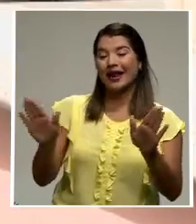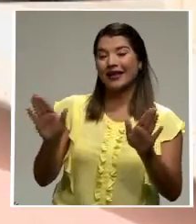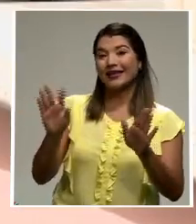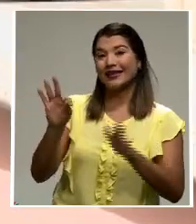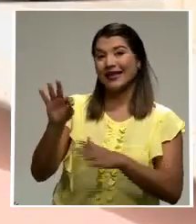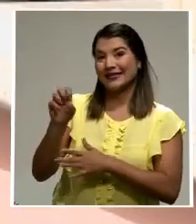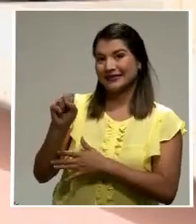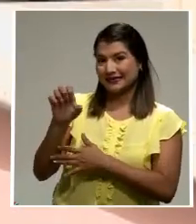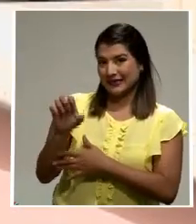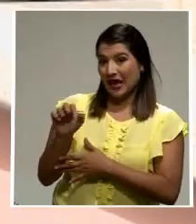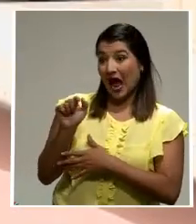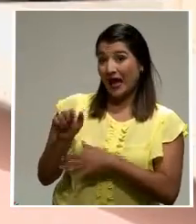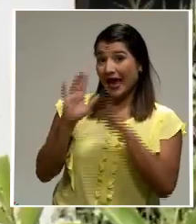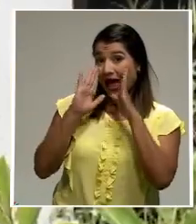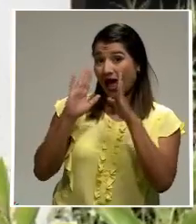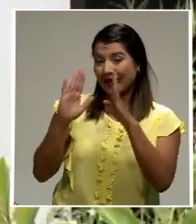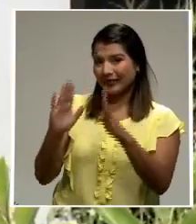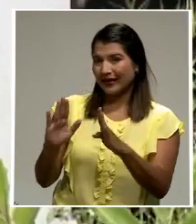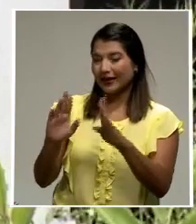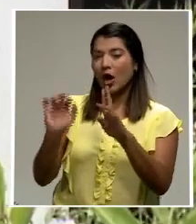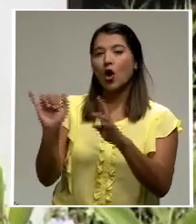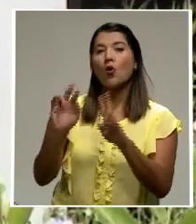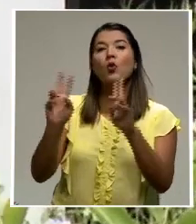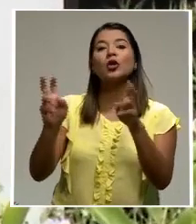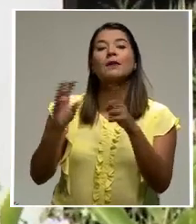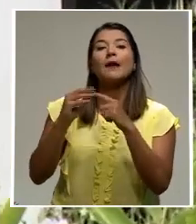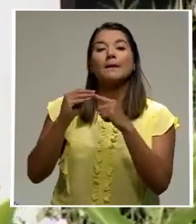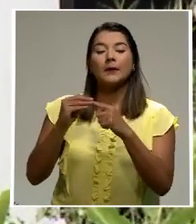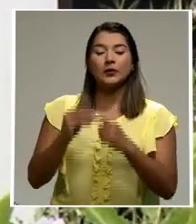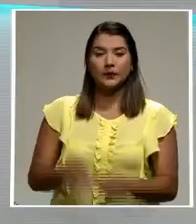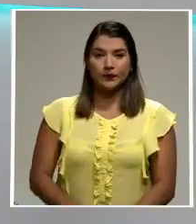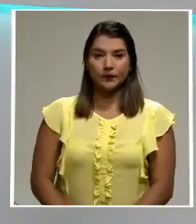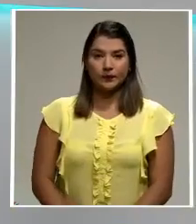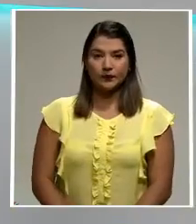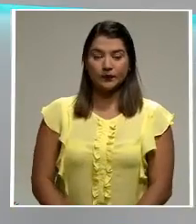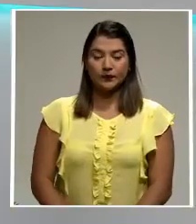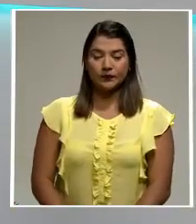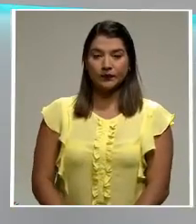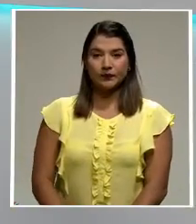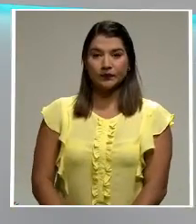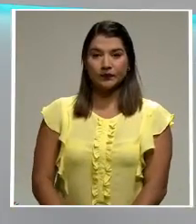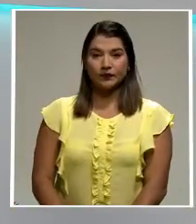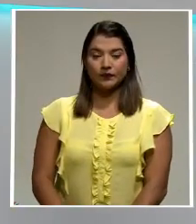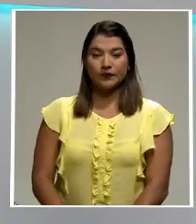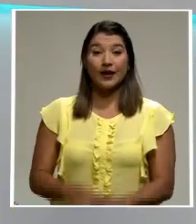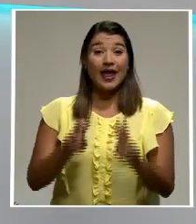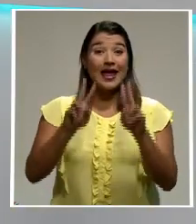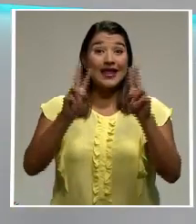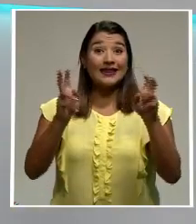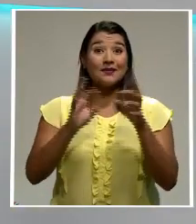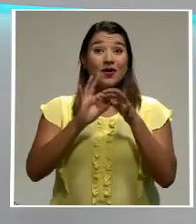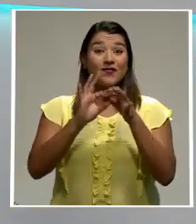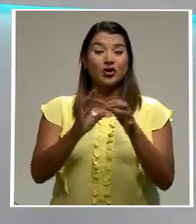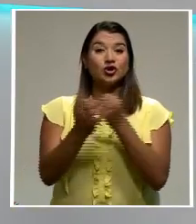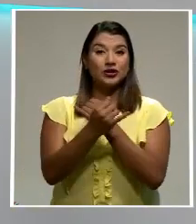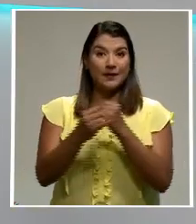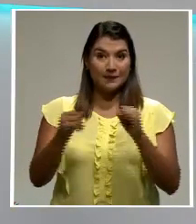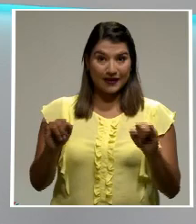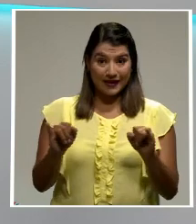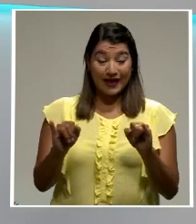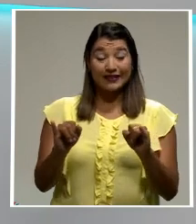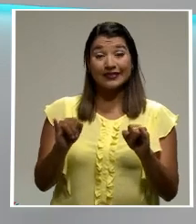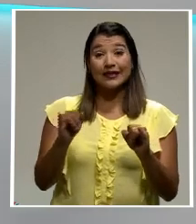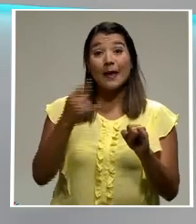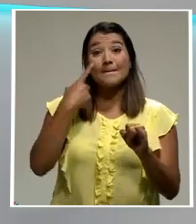donde se atenderá con la prioridad que las circunstancias ameritan. El tema de la independencia de las